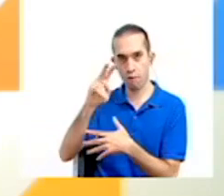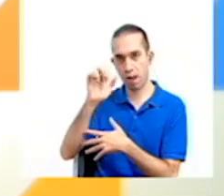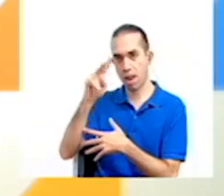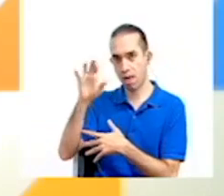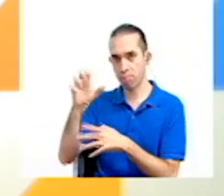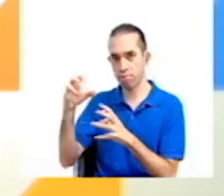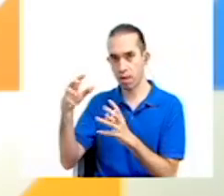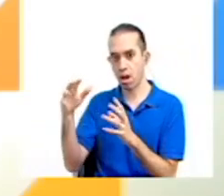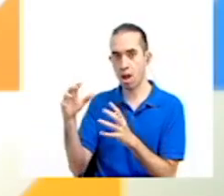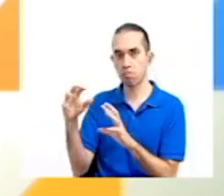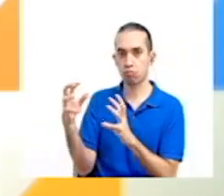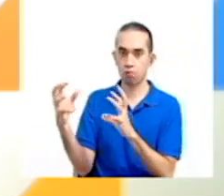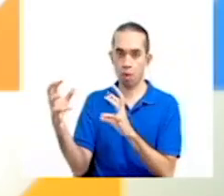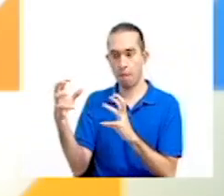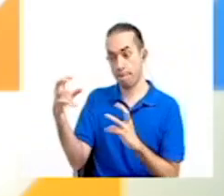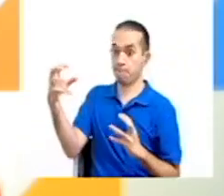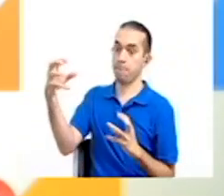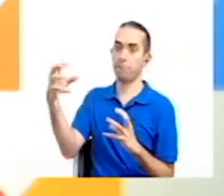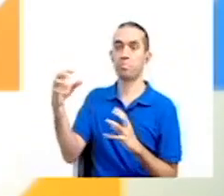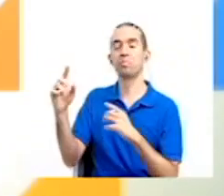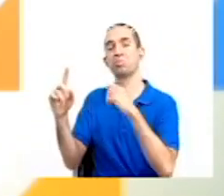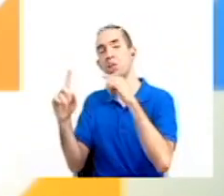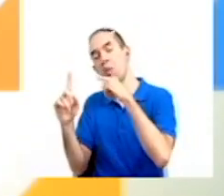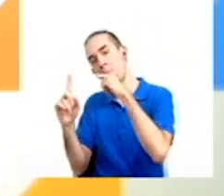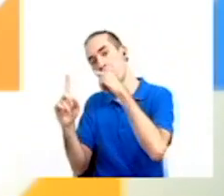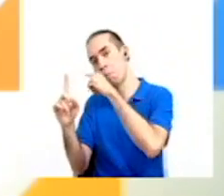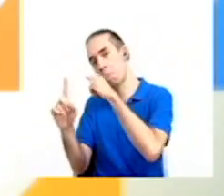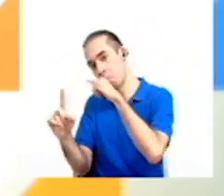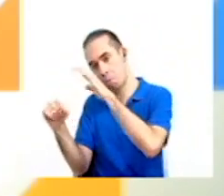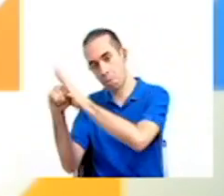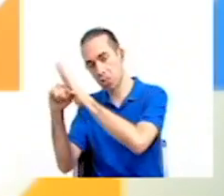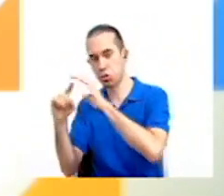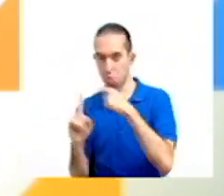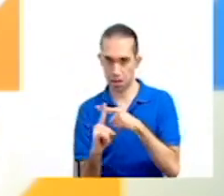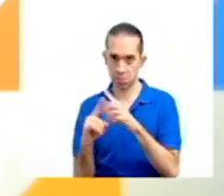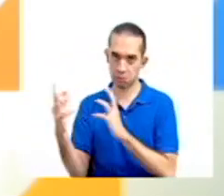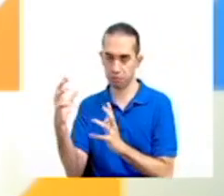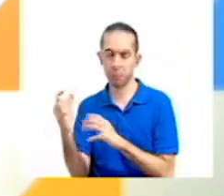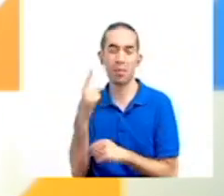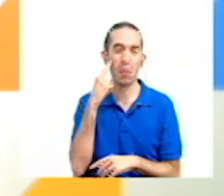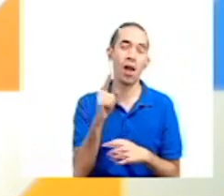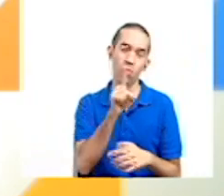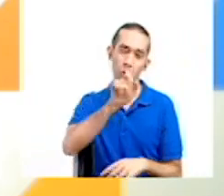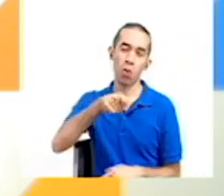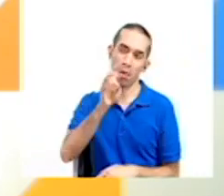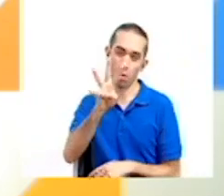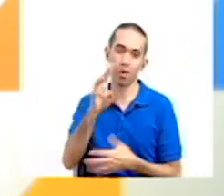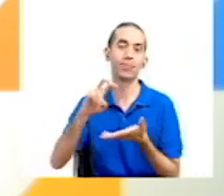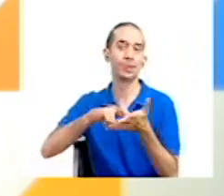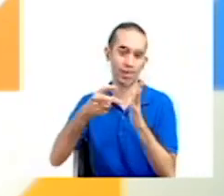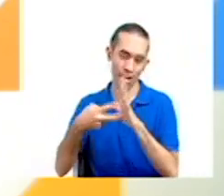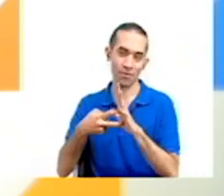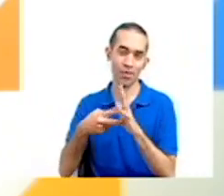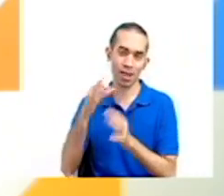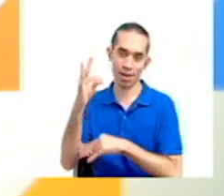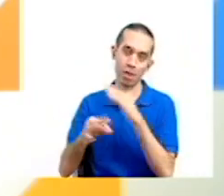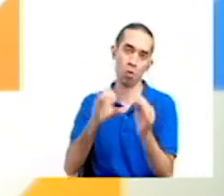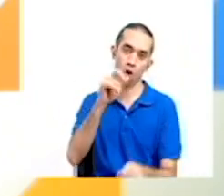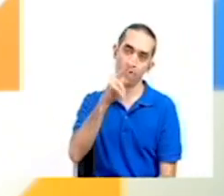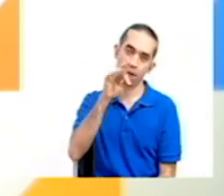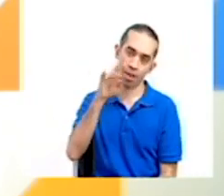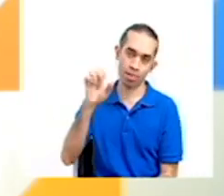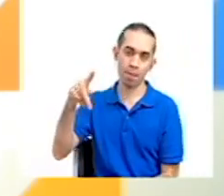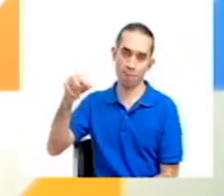muy bien. Como la diferencia es 1,4, ese número me indica a mí que la molécula es de tipo covalente